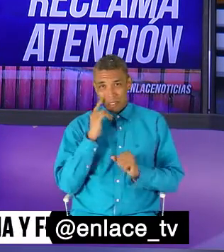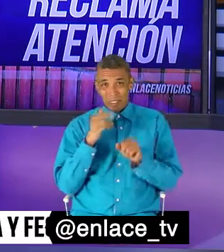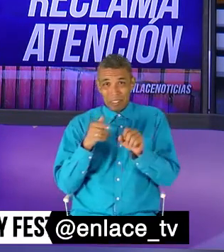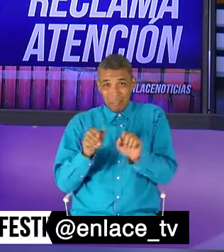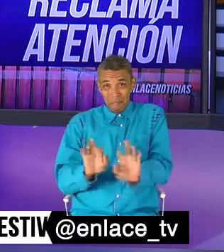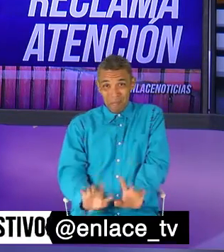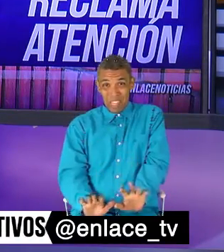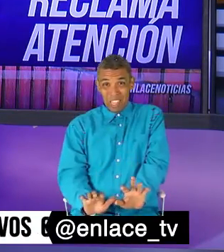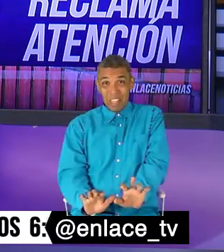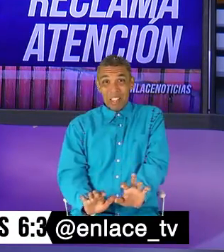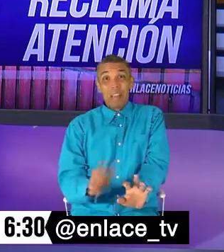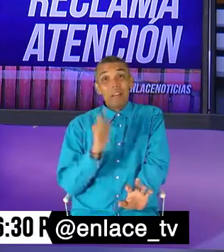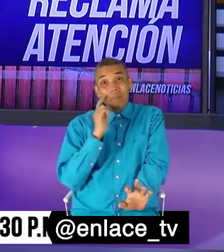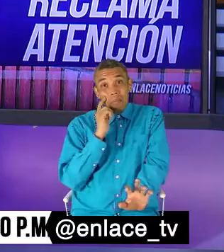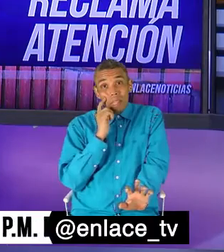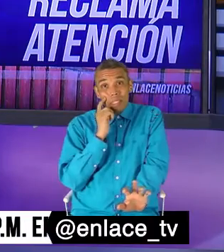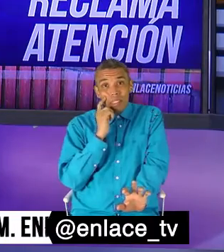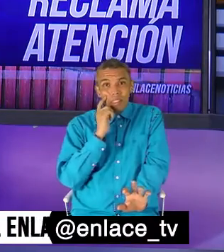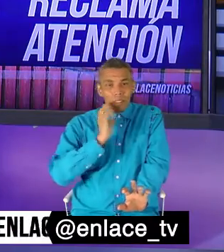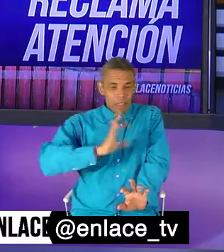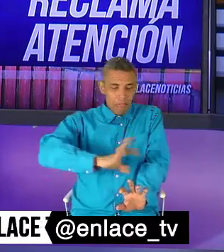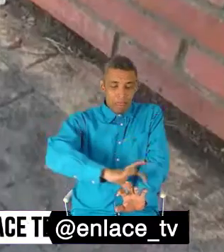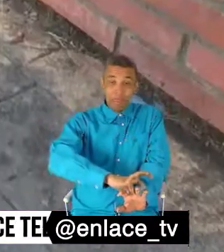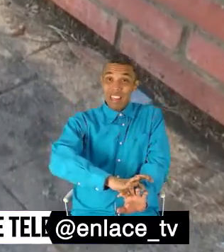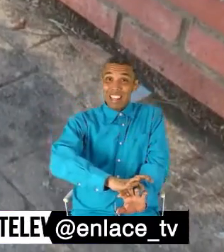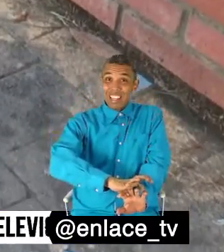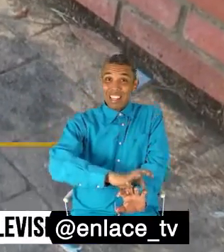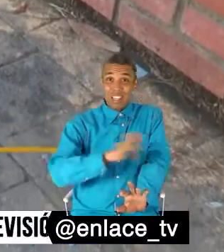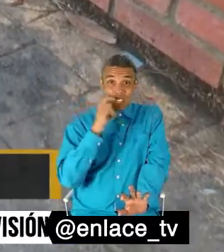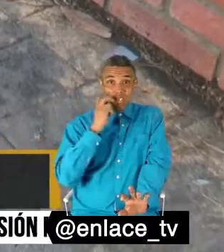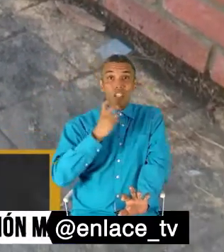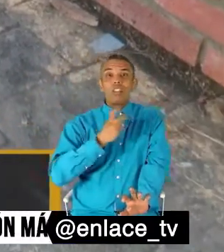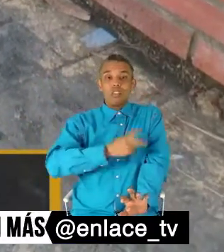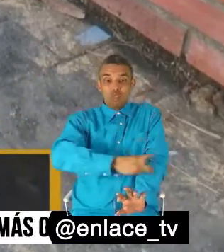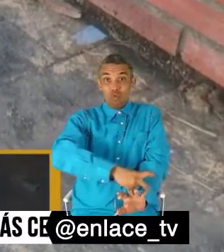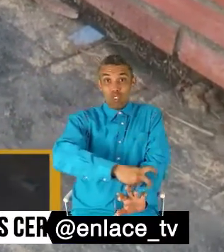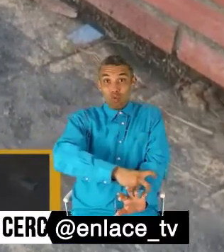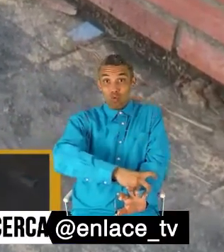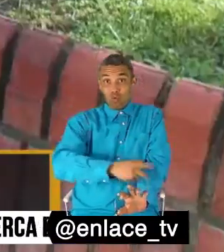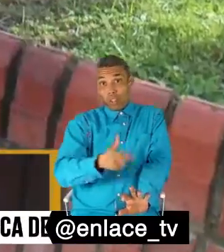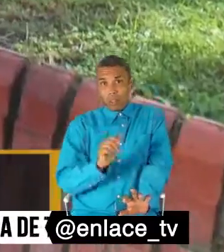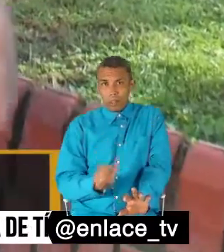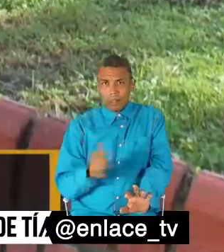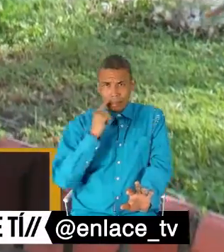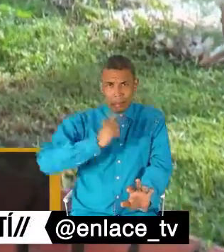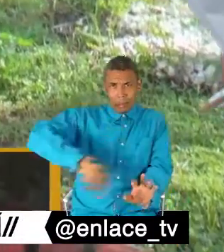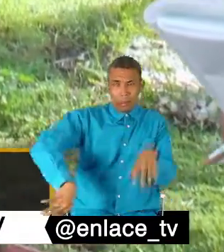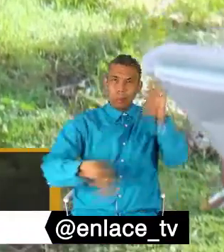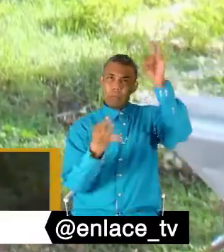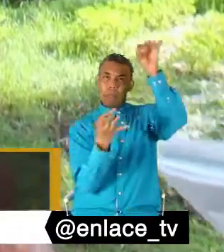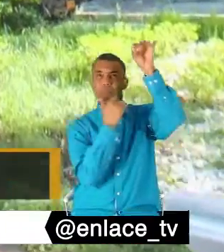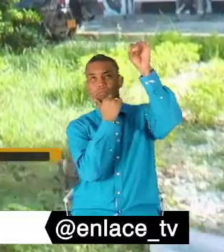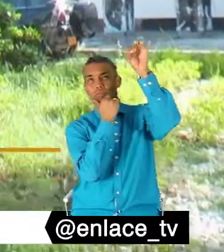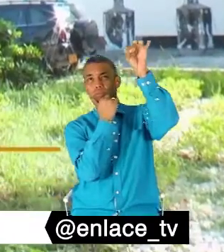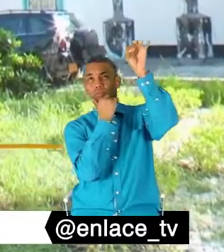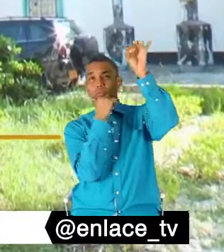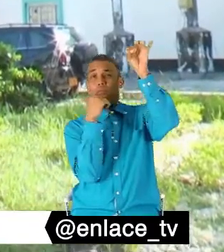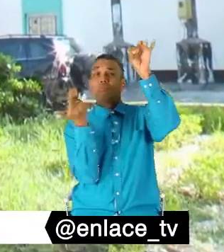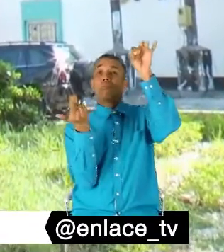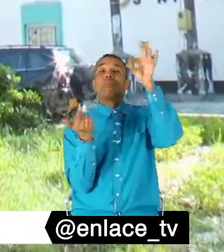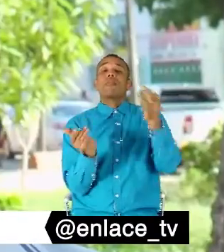aún no le entregan los resultados. Con molestias en su tobillo, así camina don Pedro Mosquera Pedroso desde hace más de